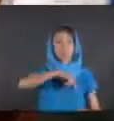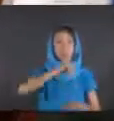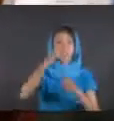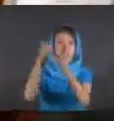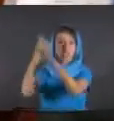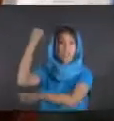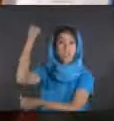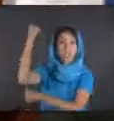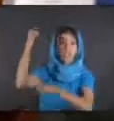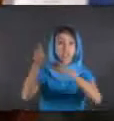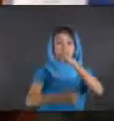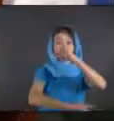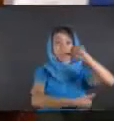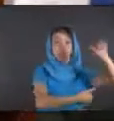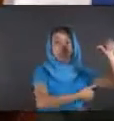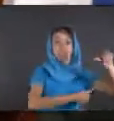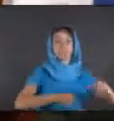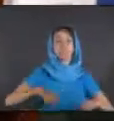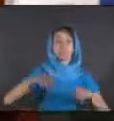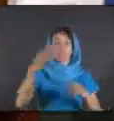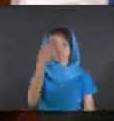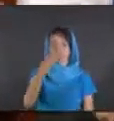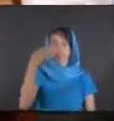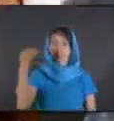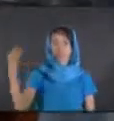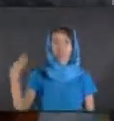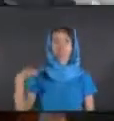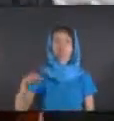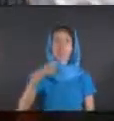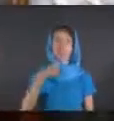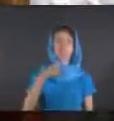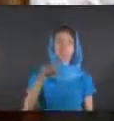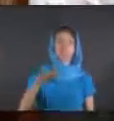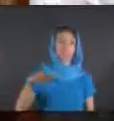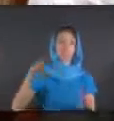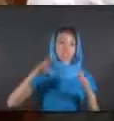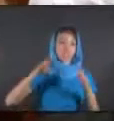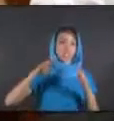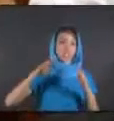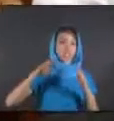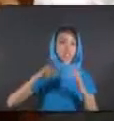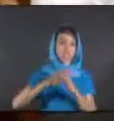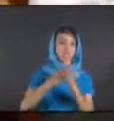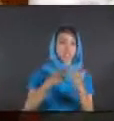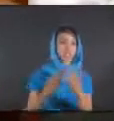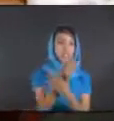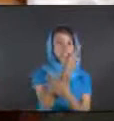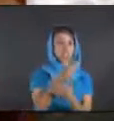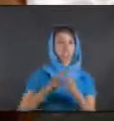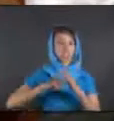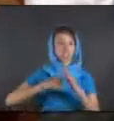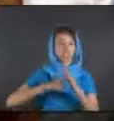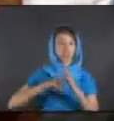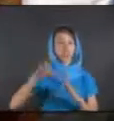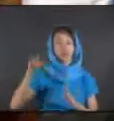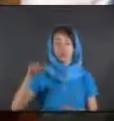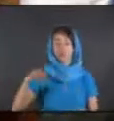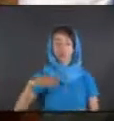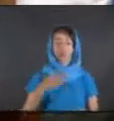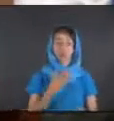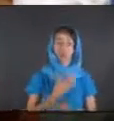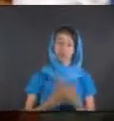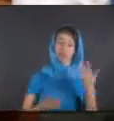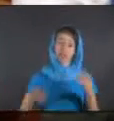es el momento de hacerle frente a lo que le tenemos que hacer frente, de